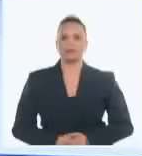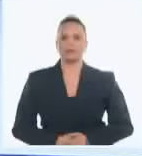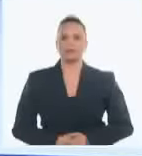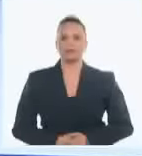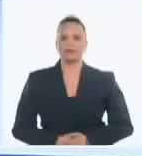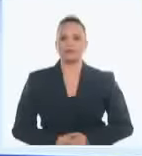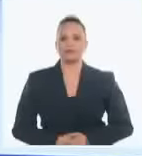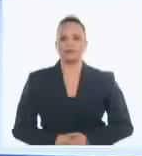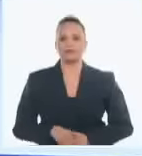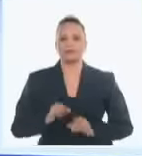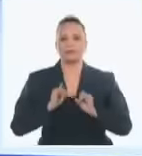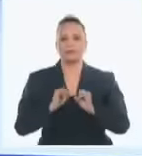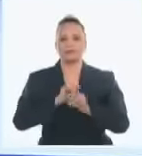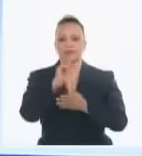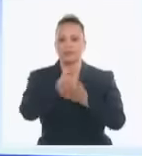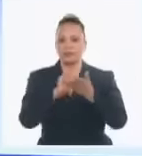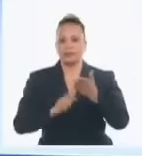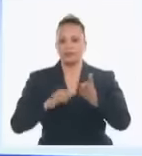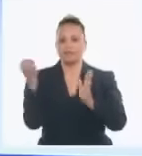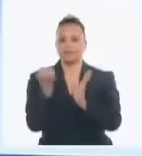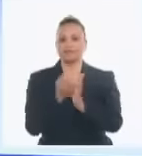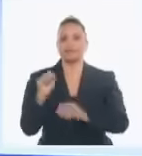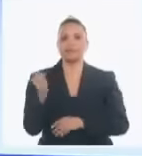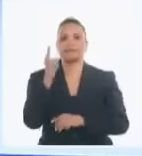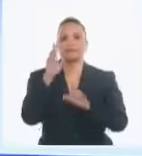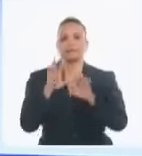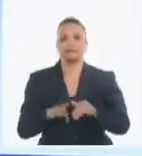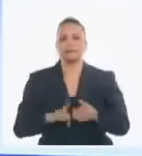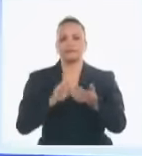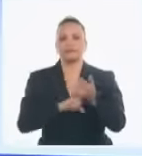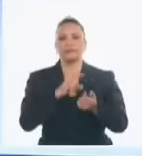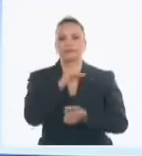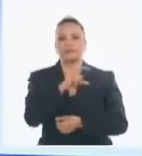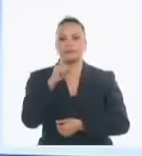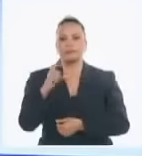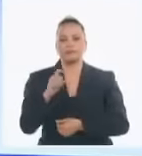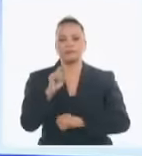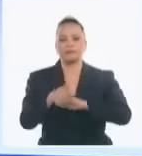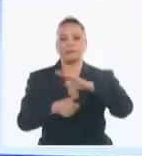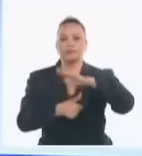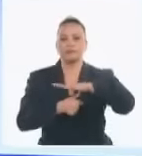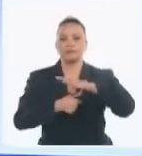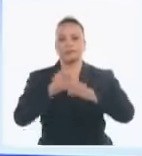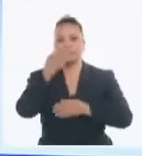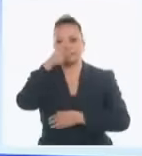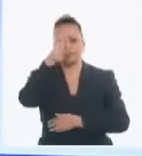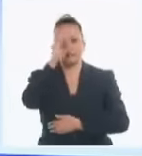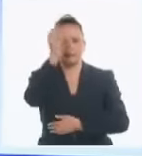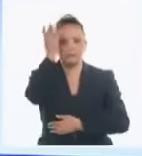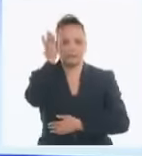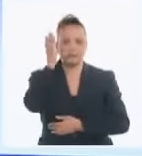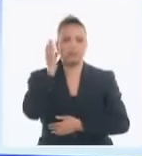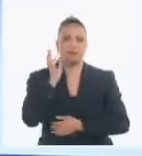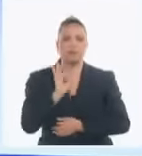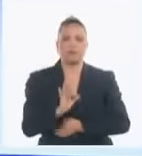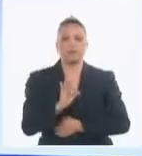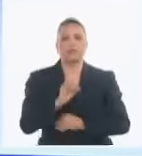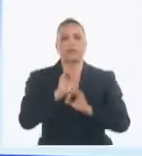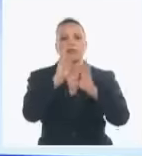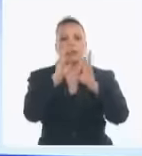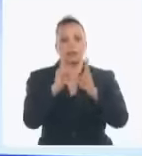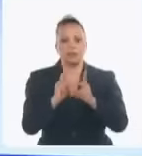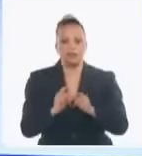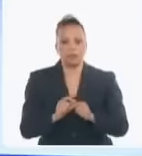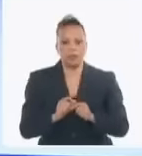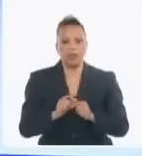damos lectura a la siguiente nota oficial del primer Secretario del comité central del partido y presidente de la república como resultado de una